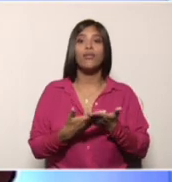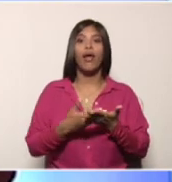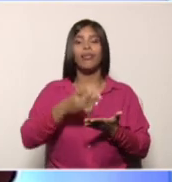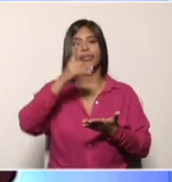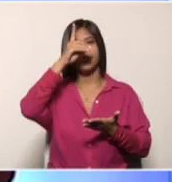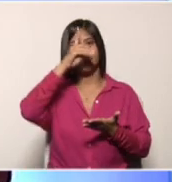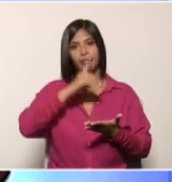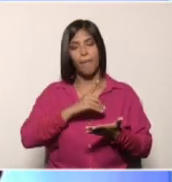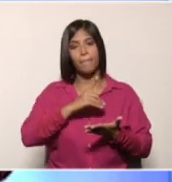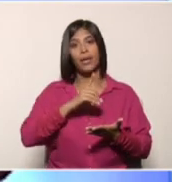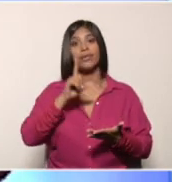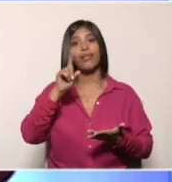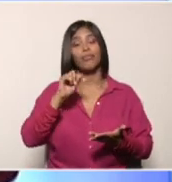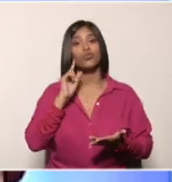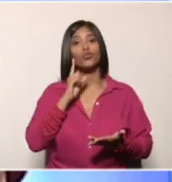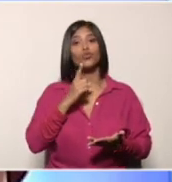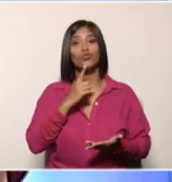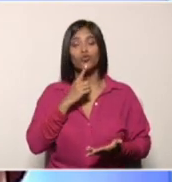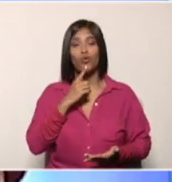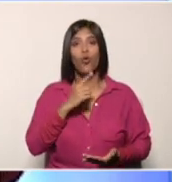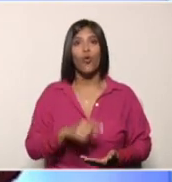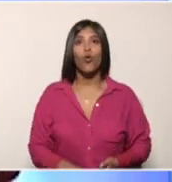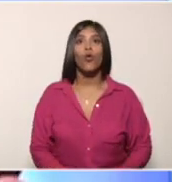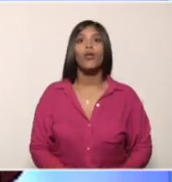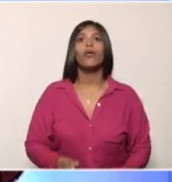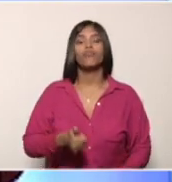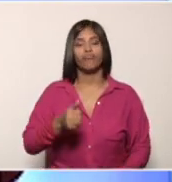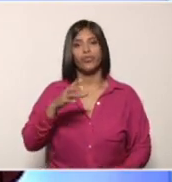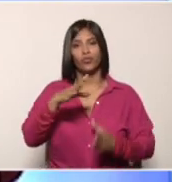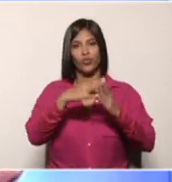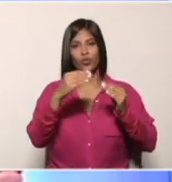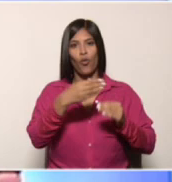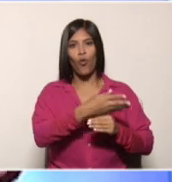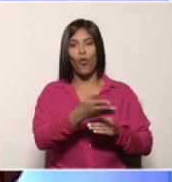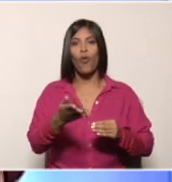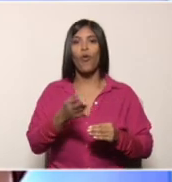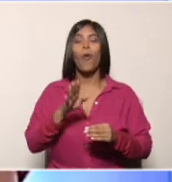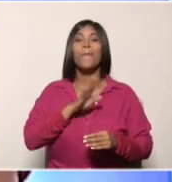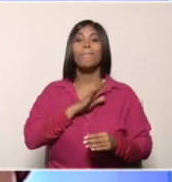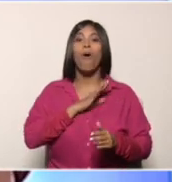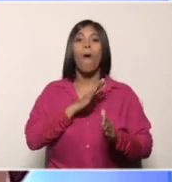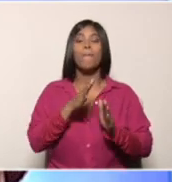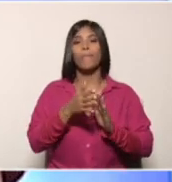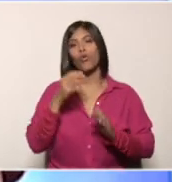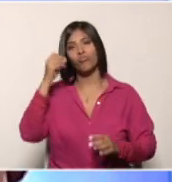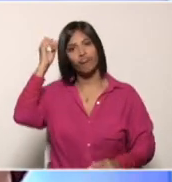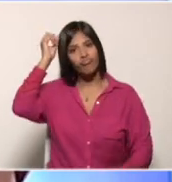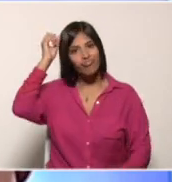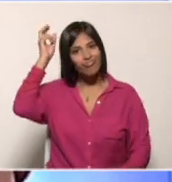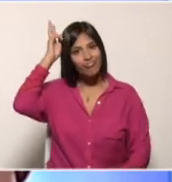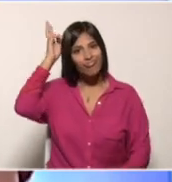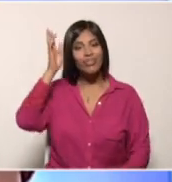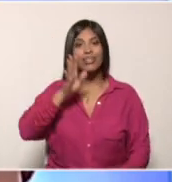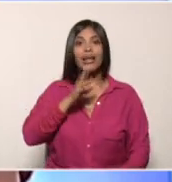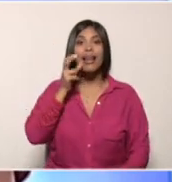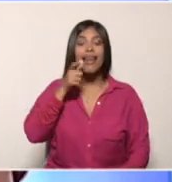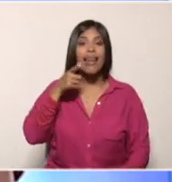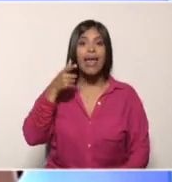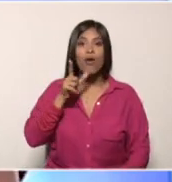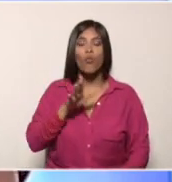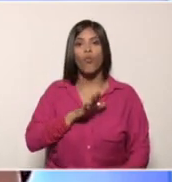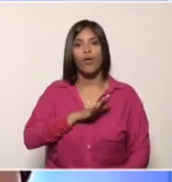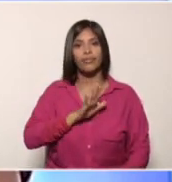discapacidad auditiva y que también además hay un reconocimiento de lo que es la lengua propia indígena de nuestros pueblos originarios aquí en